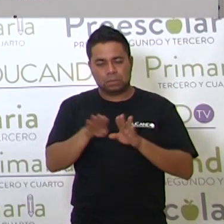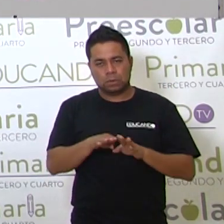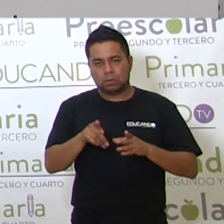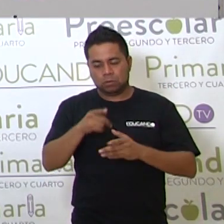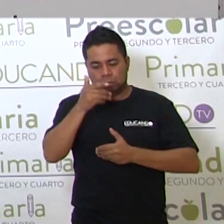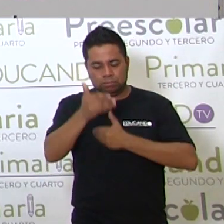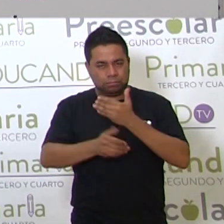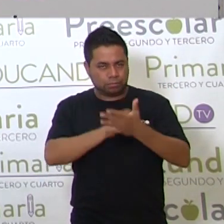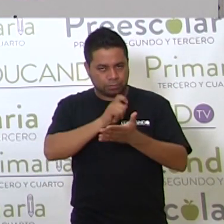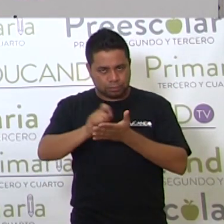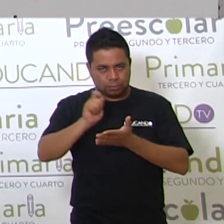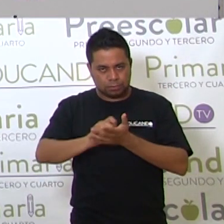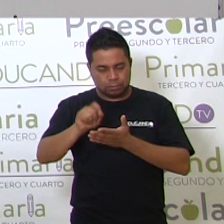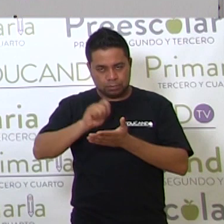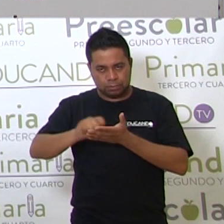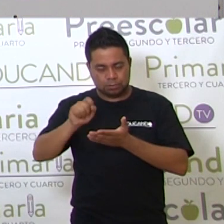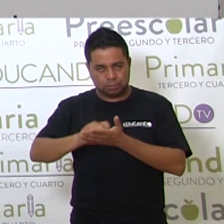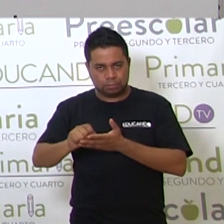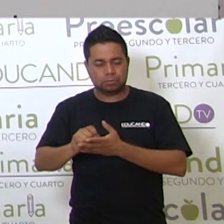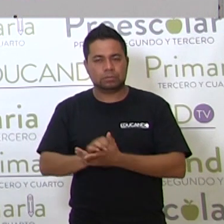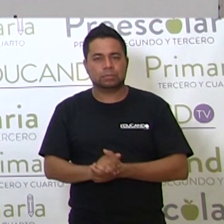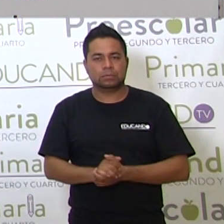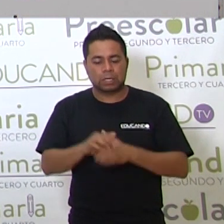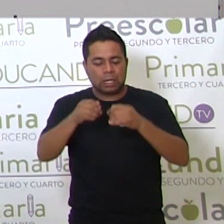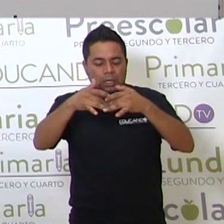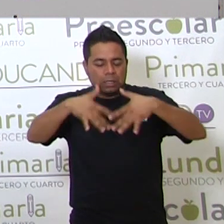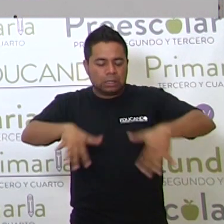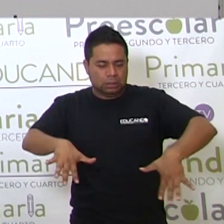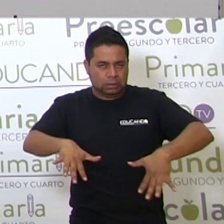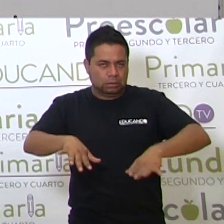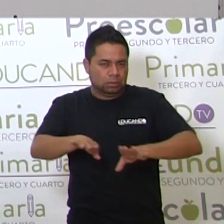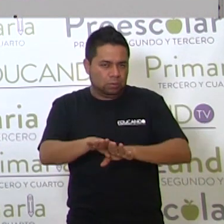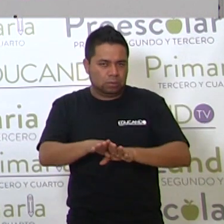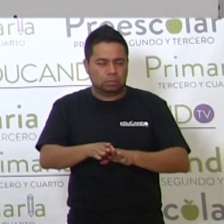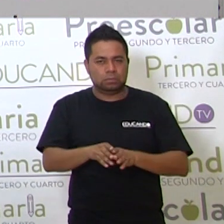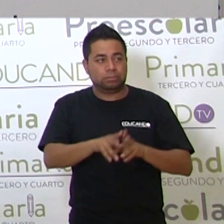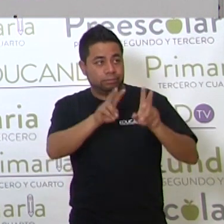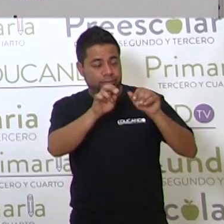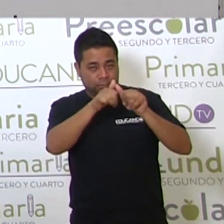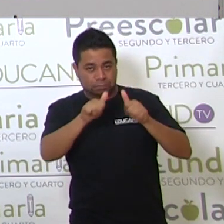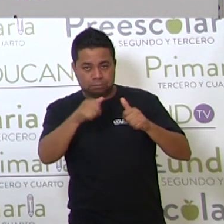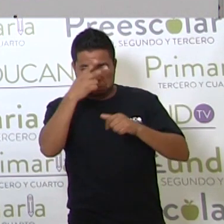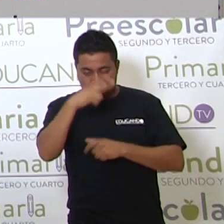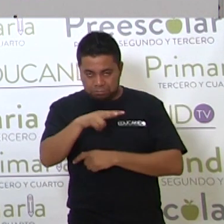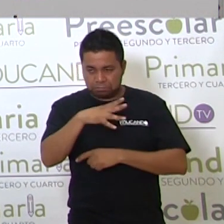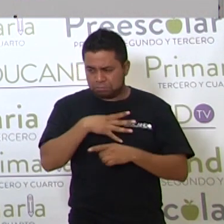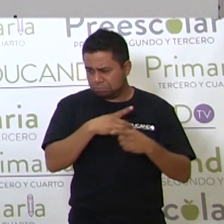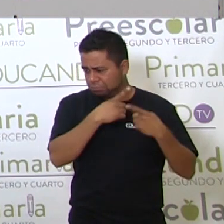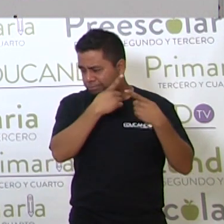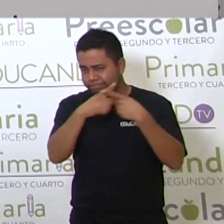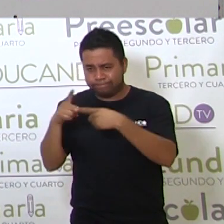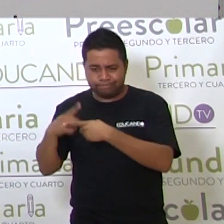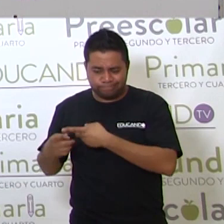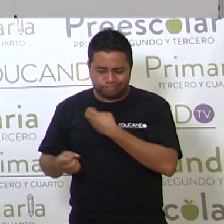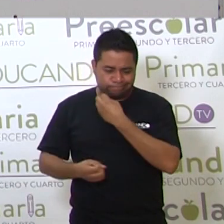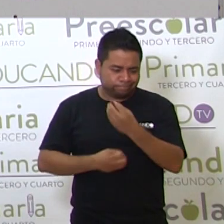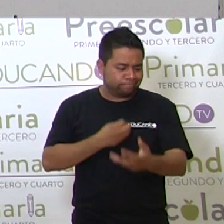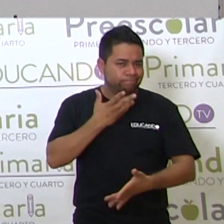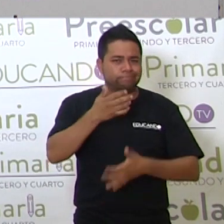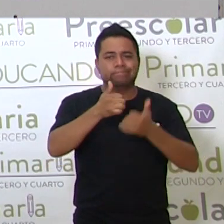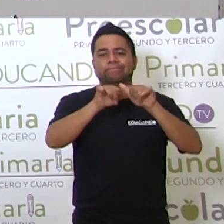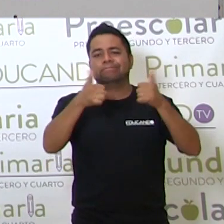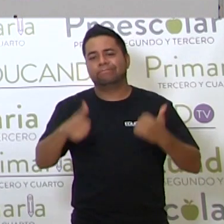elaborar un mapa conceptual. Arte mexicano. Está constituido de una variedad de expresiones